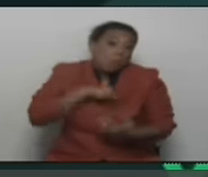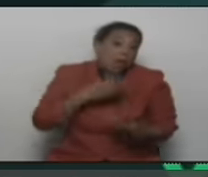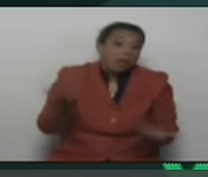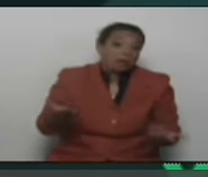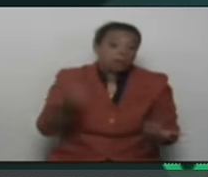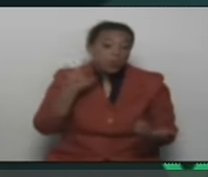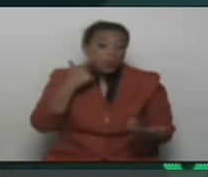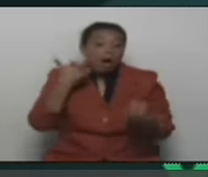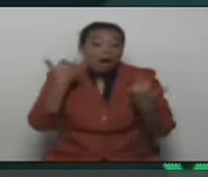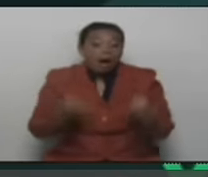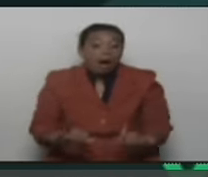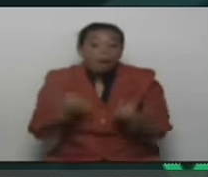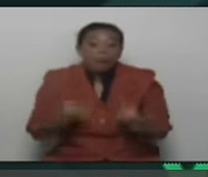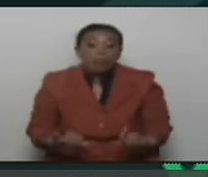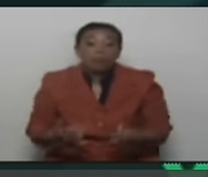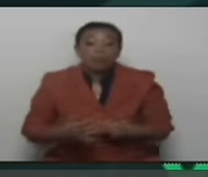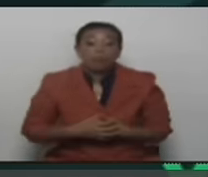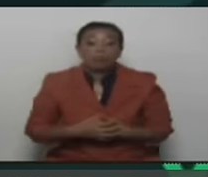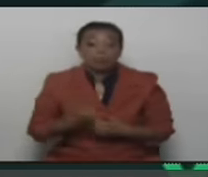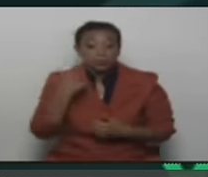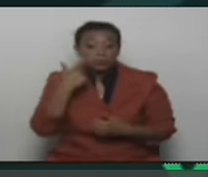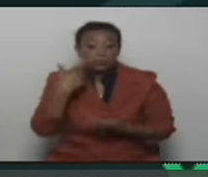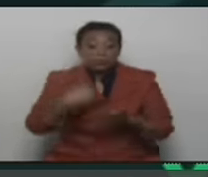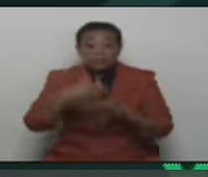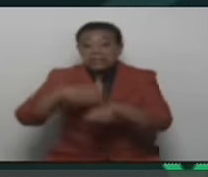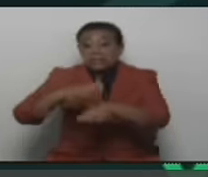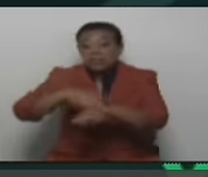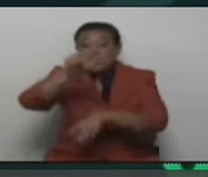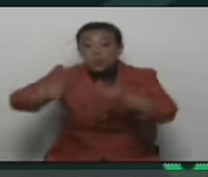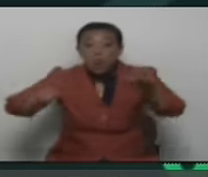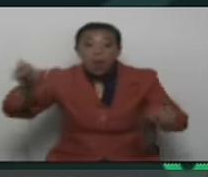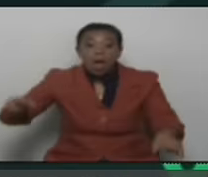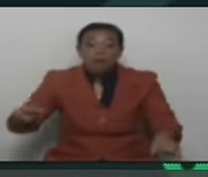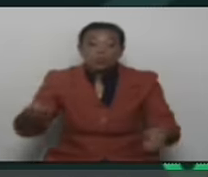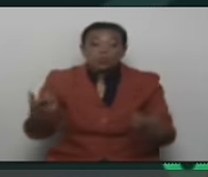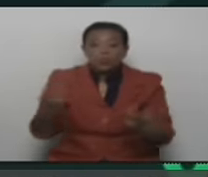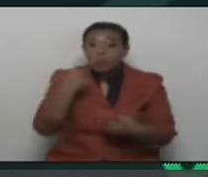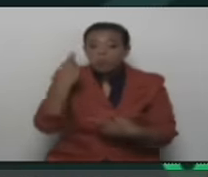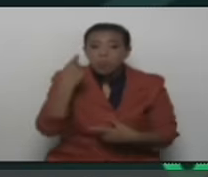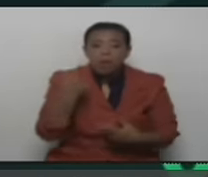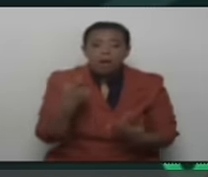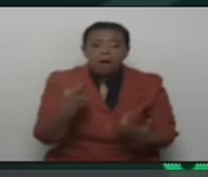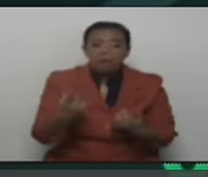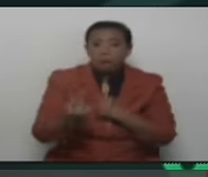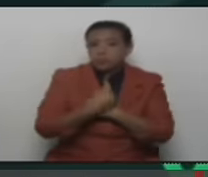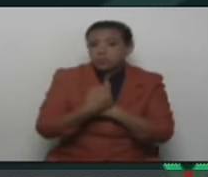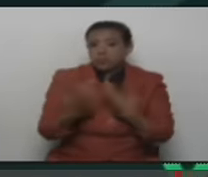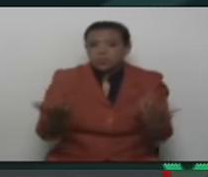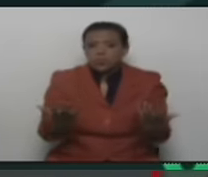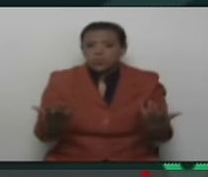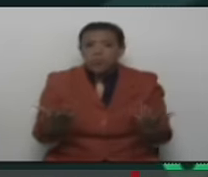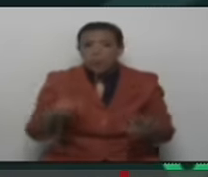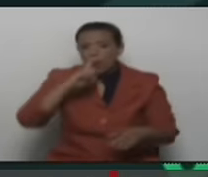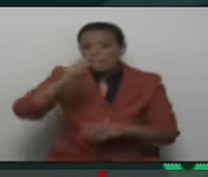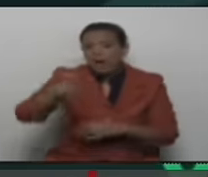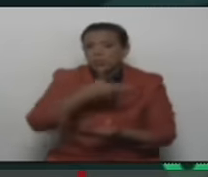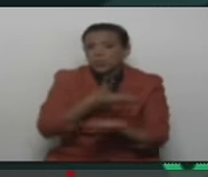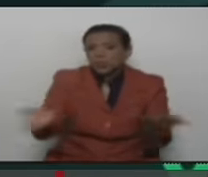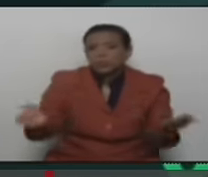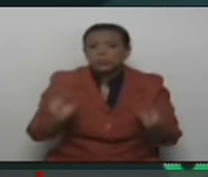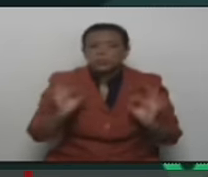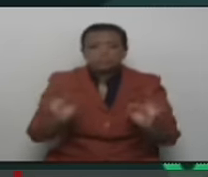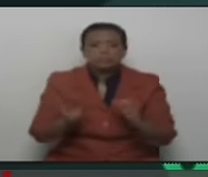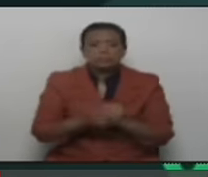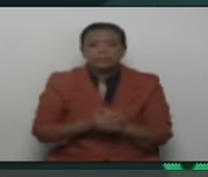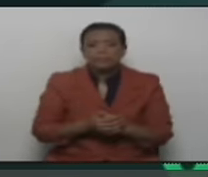sorprende ahora lo que dicen, que ellos estaban planeando algo contra Maduro, porque ellos todo el tiempo